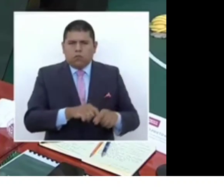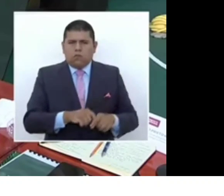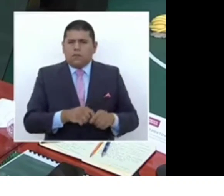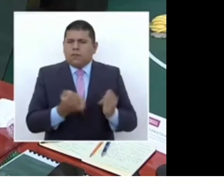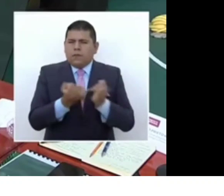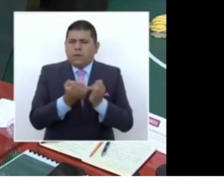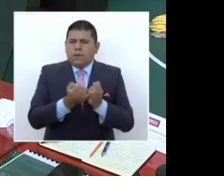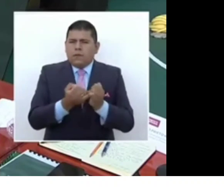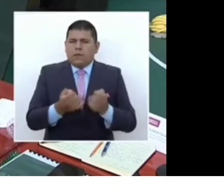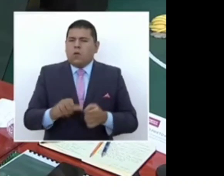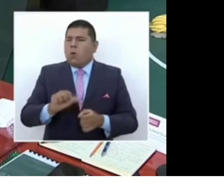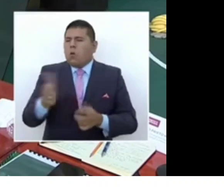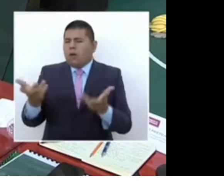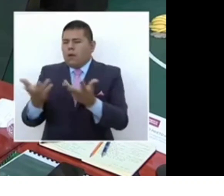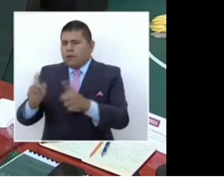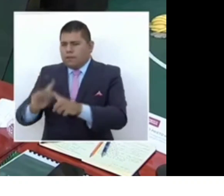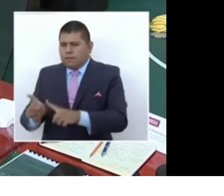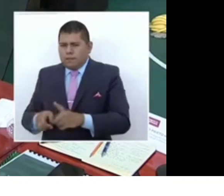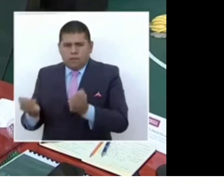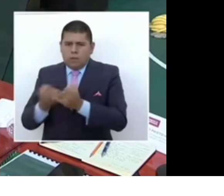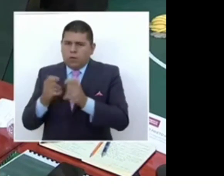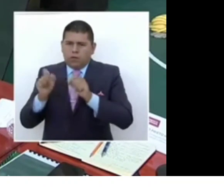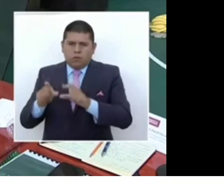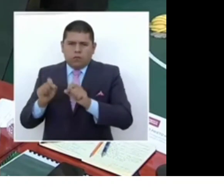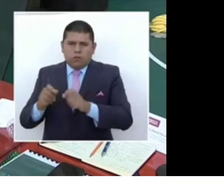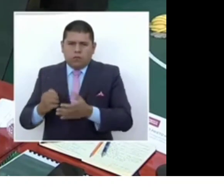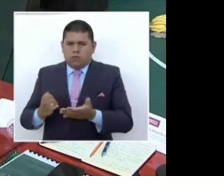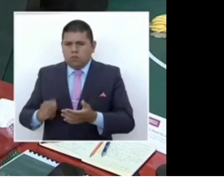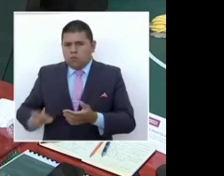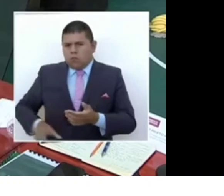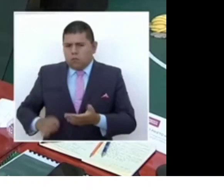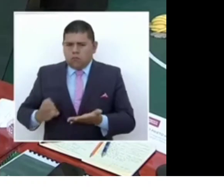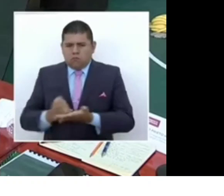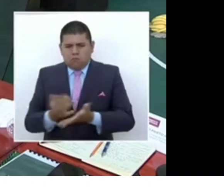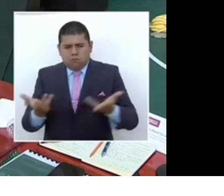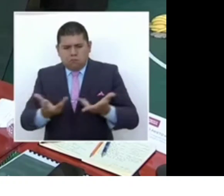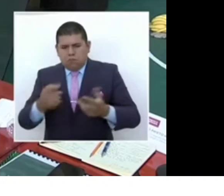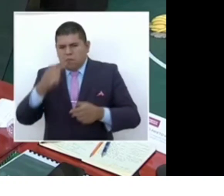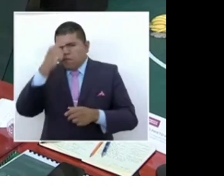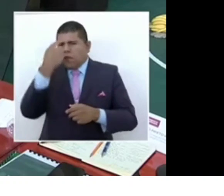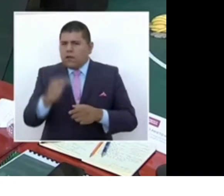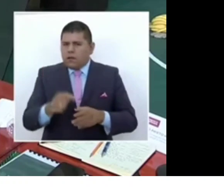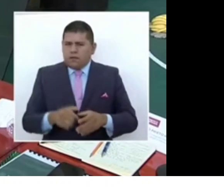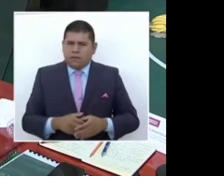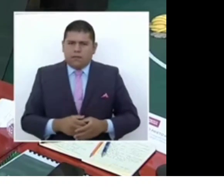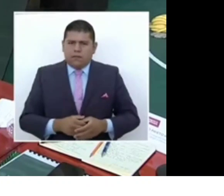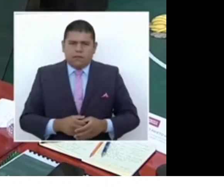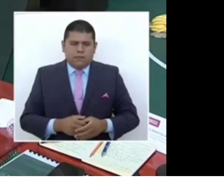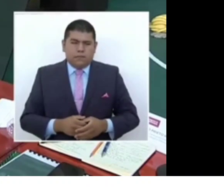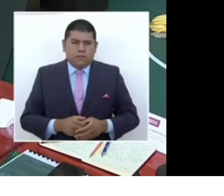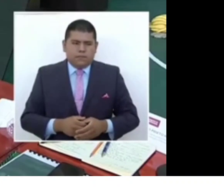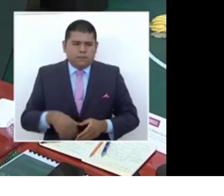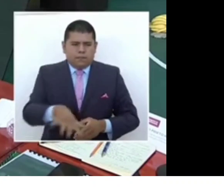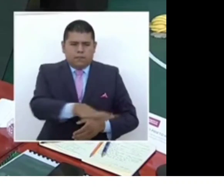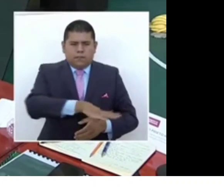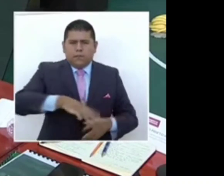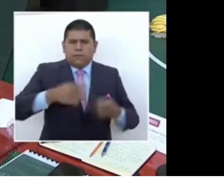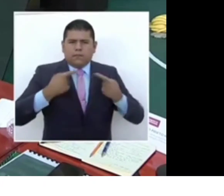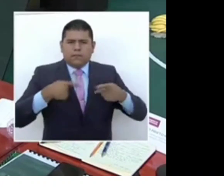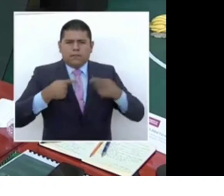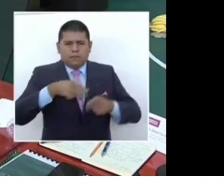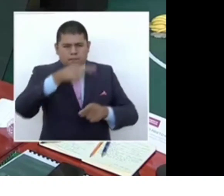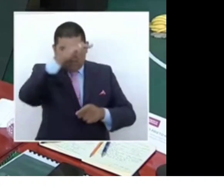vi otras obras, otras acciones en beneficio de Nayarit. Por